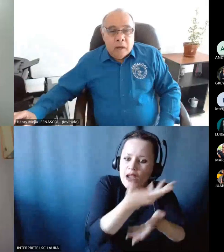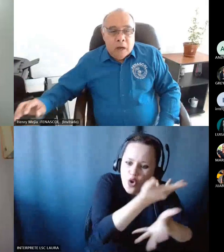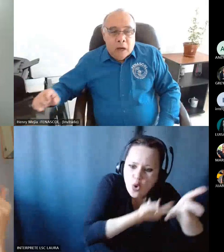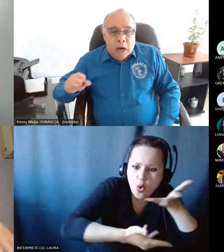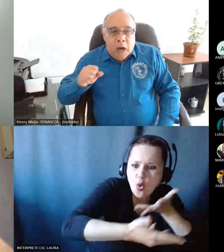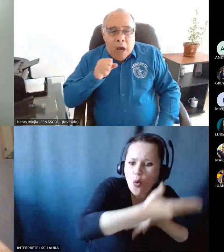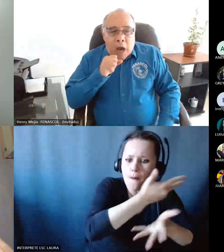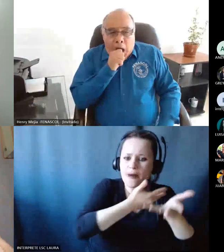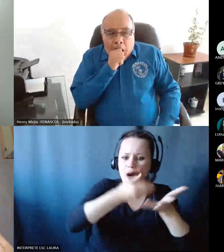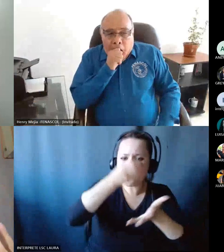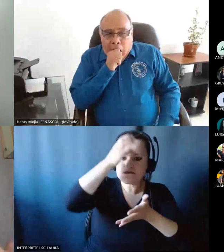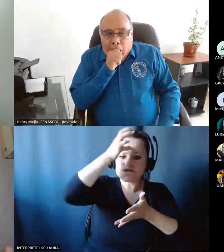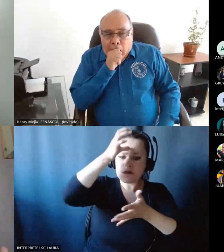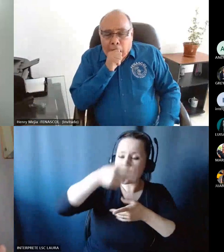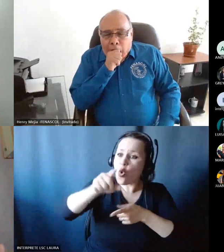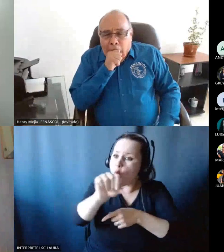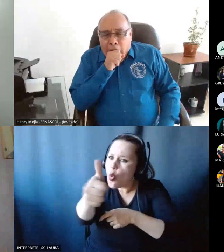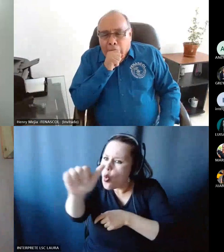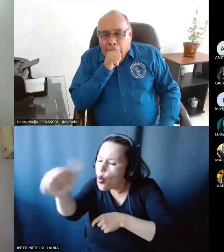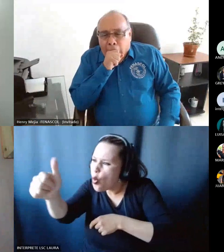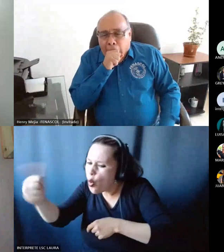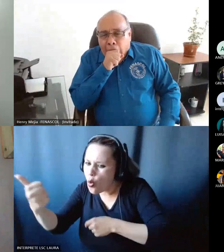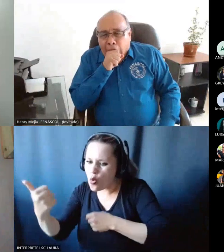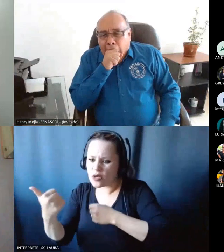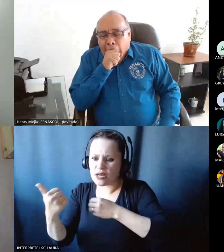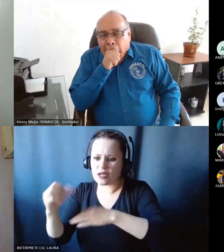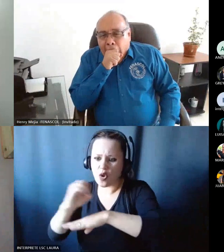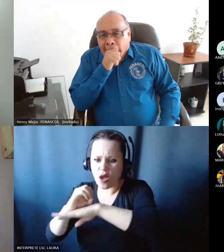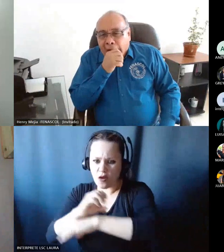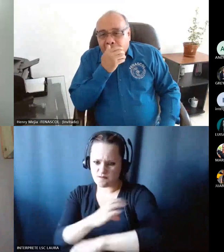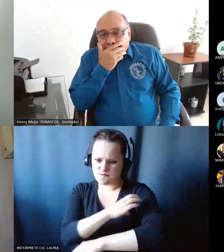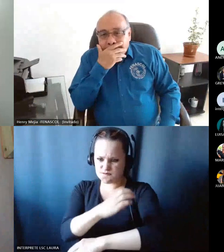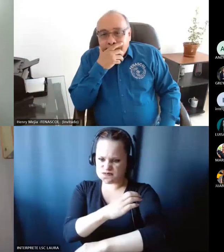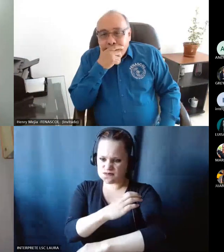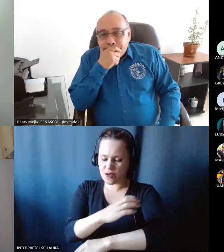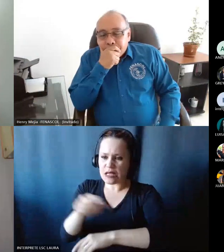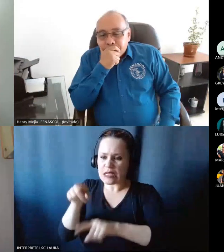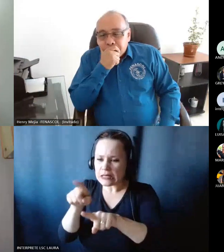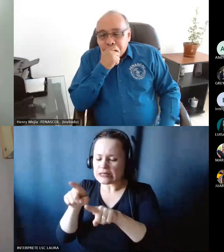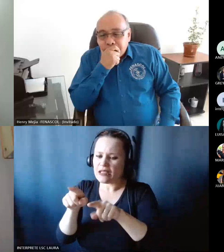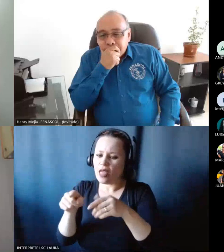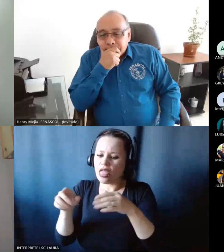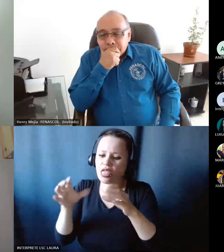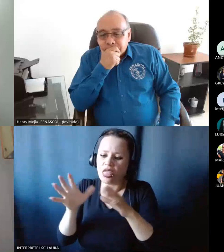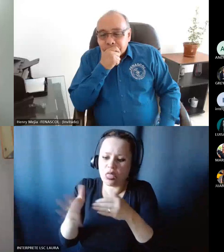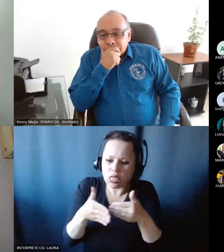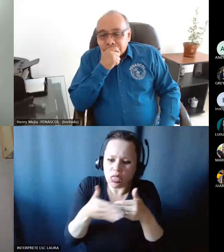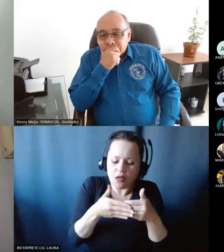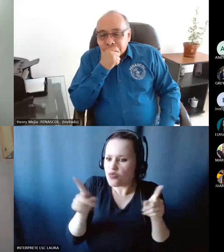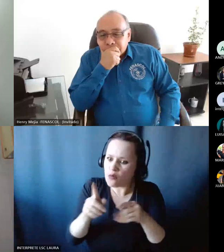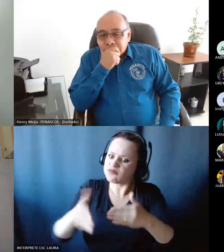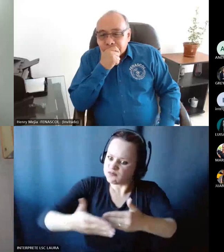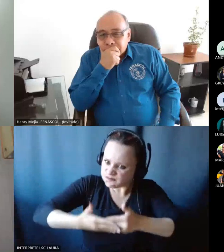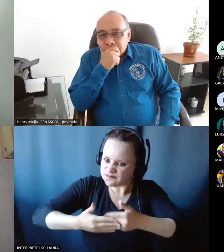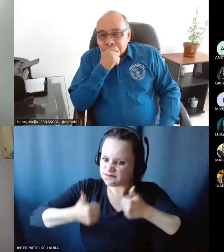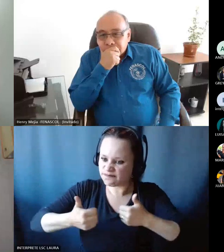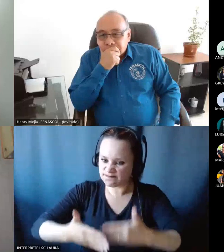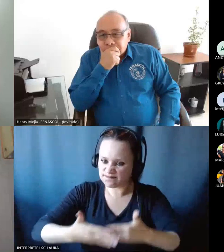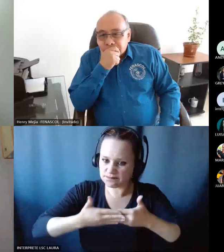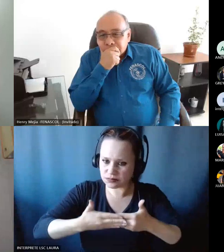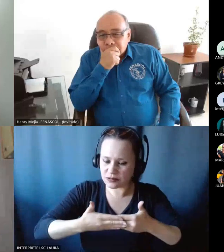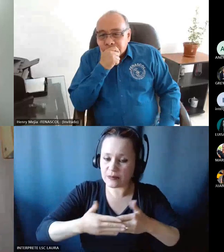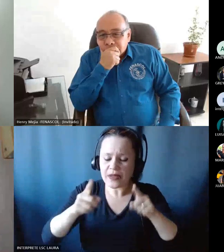empoderar a otras organizaciones empoderar a la comunidad y cerrar esta brecha con un hito muy importante que